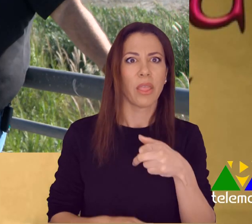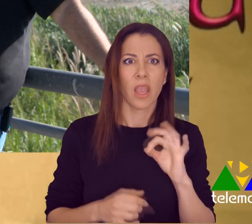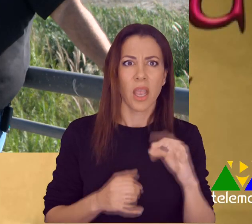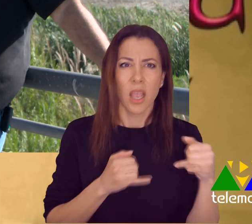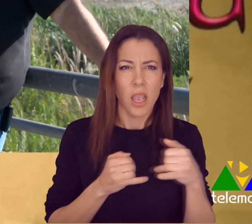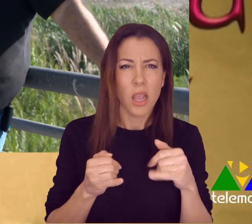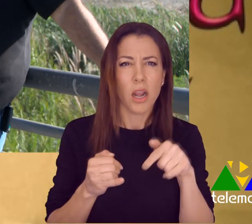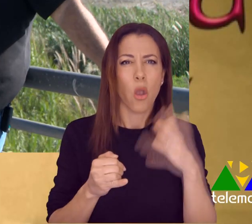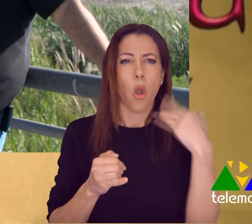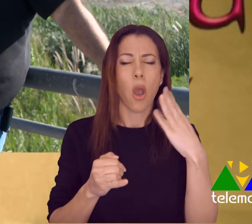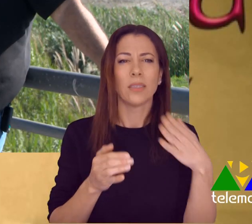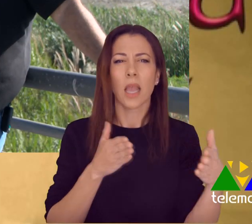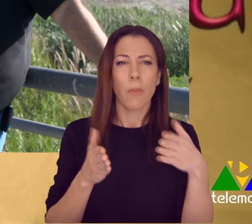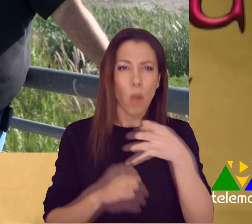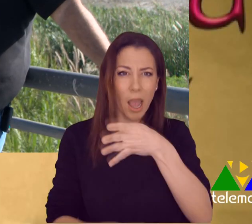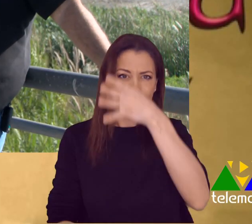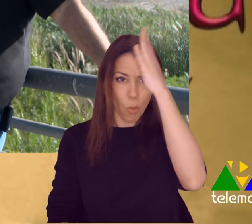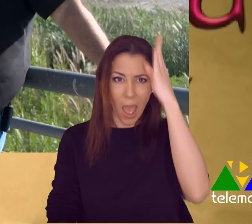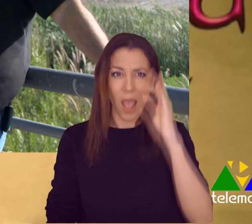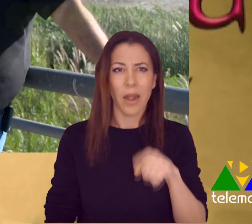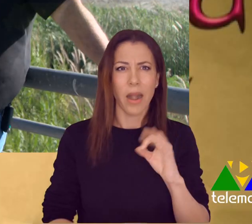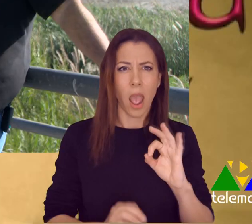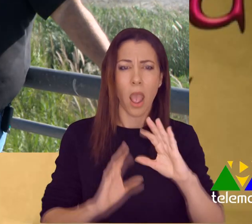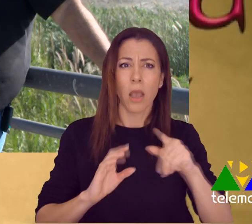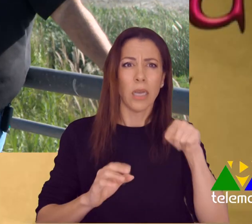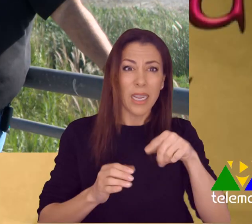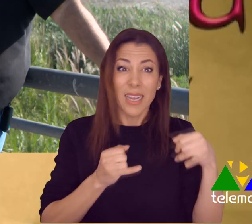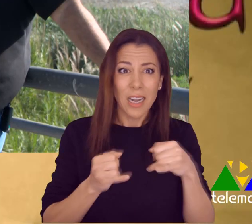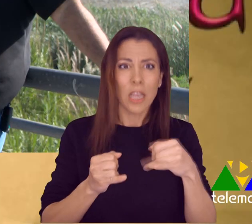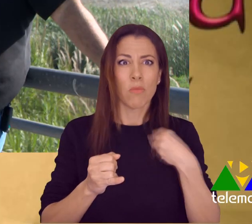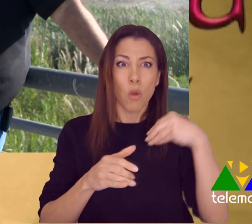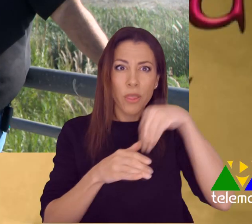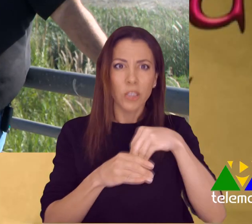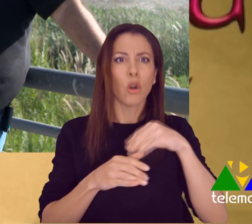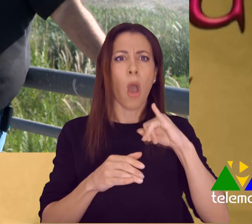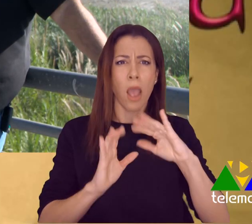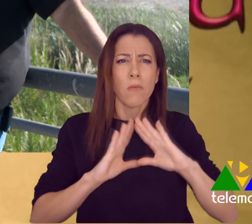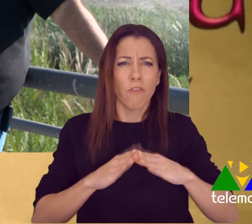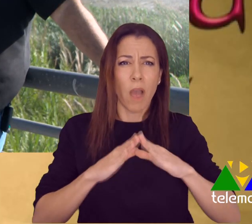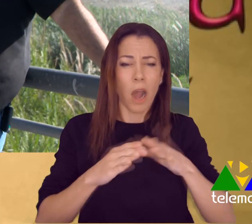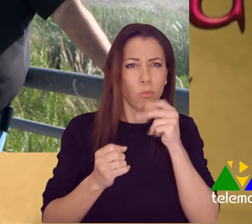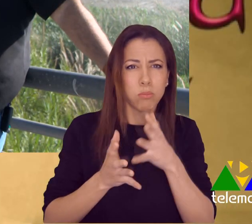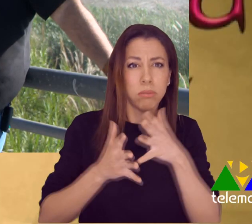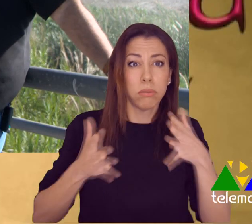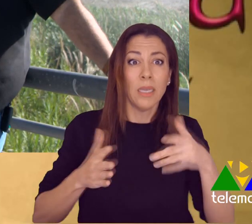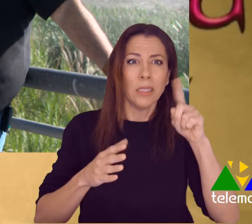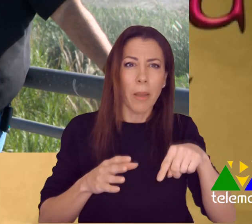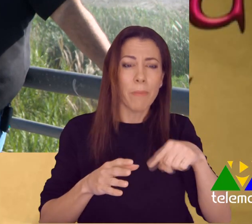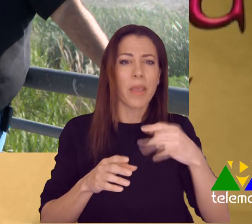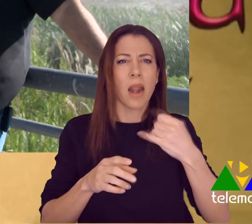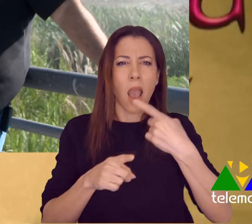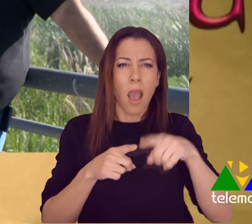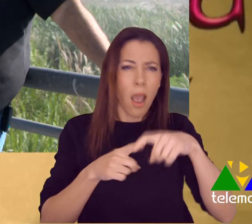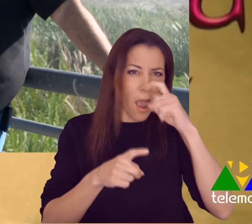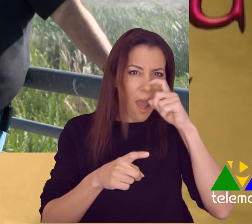estero en época romana, que había sido navegable. Habíamos hablado de que hay yacimientos arqueológicos en los